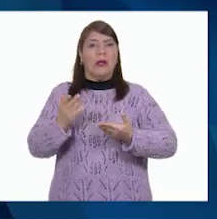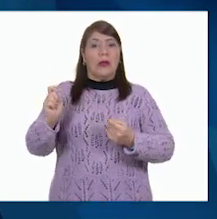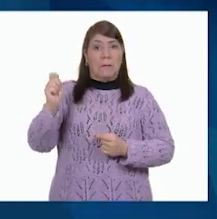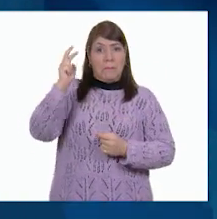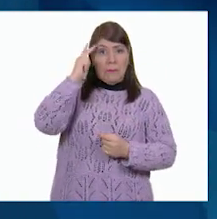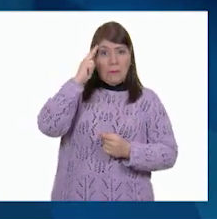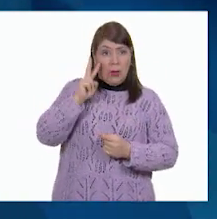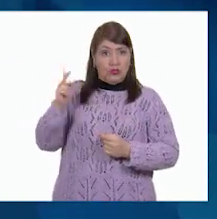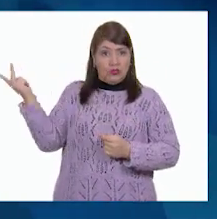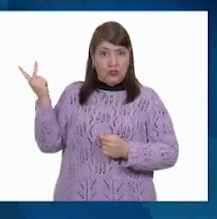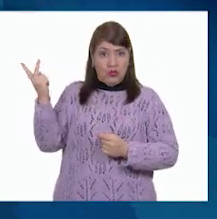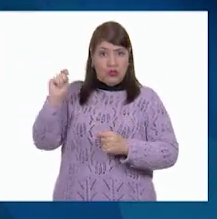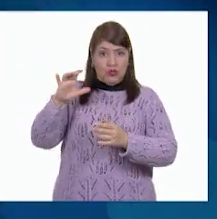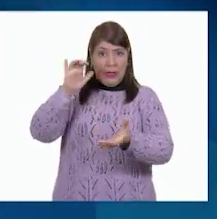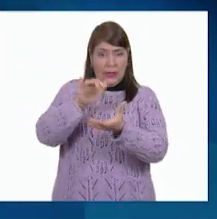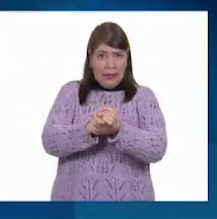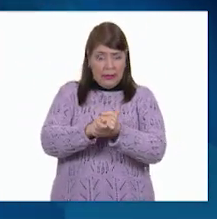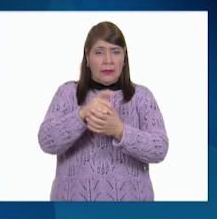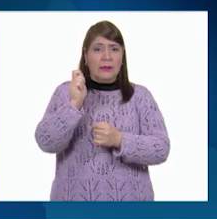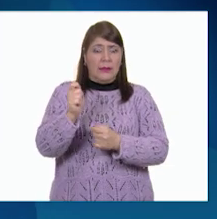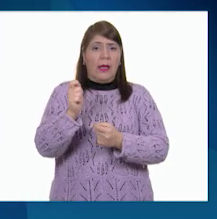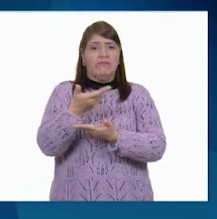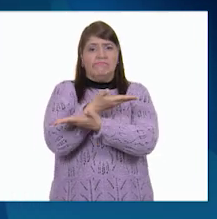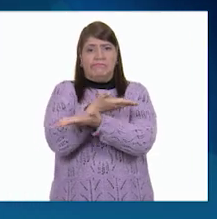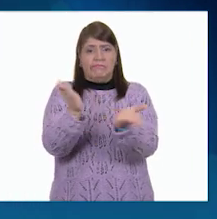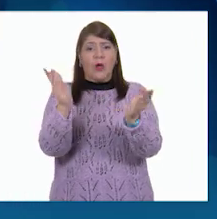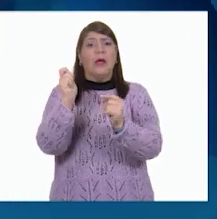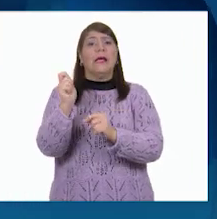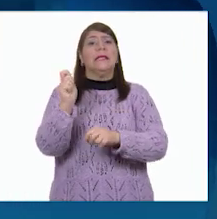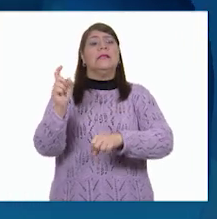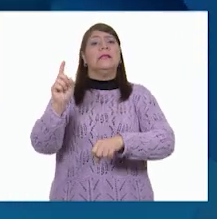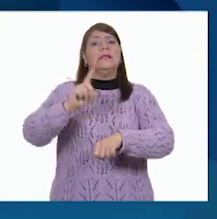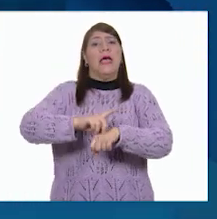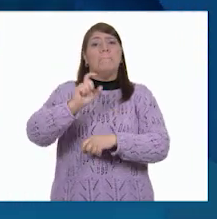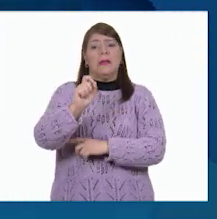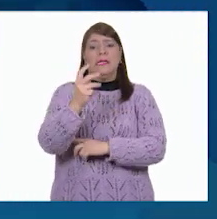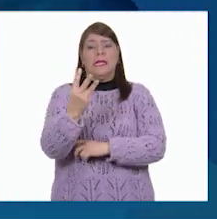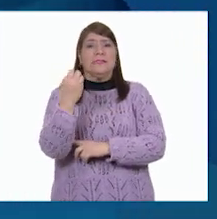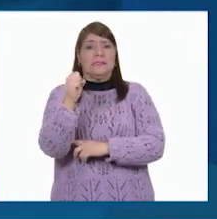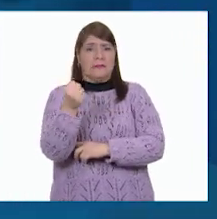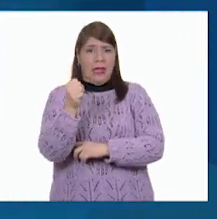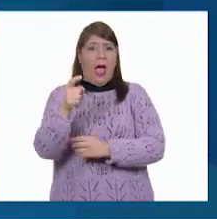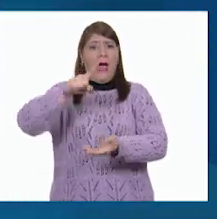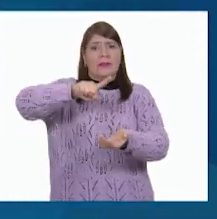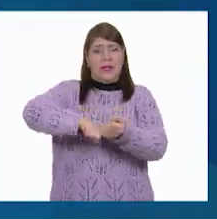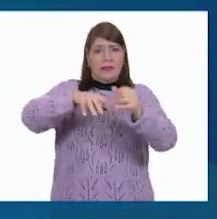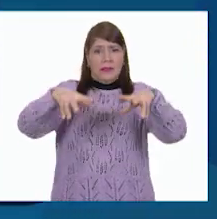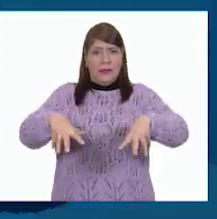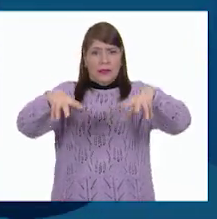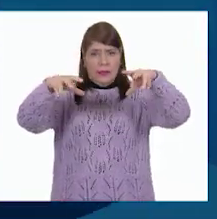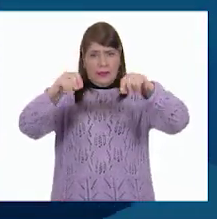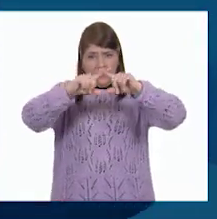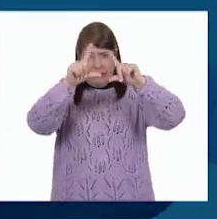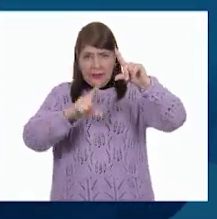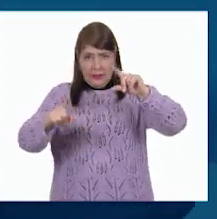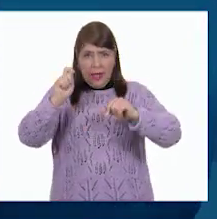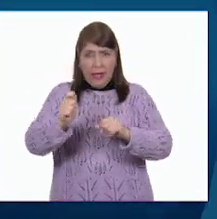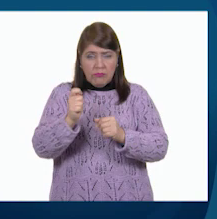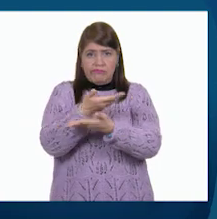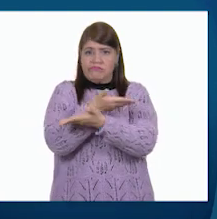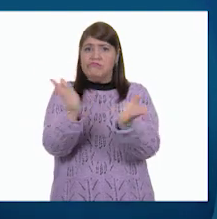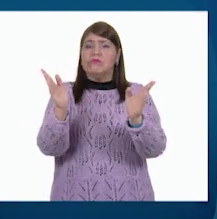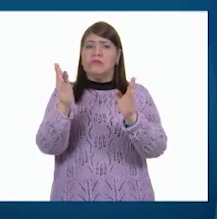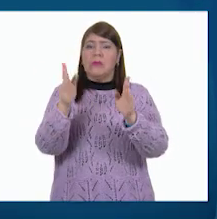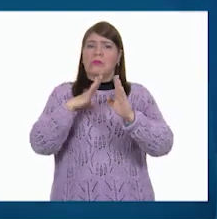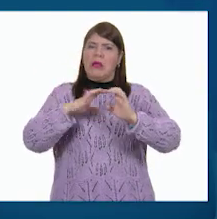y su esposa doña Carmen Romero Rubio, la noche del 23 de septiembre dentro de Palacio Nacional. Fue la recepción